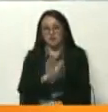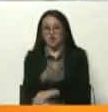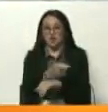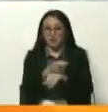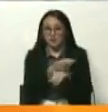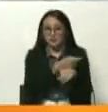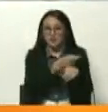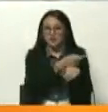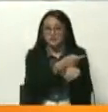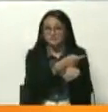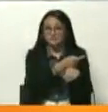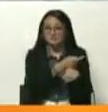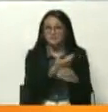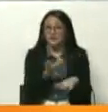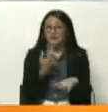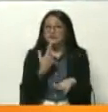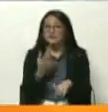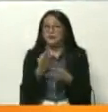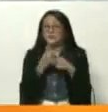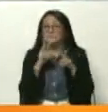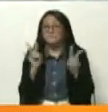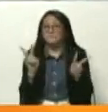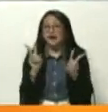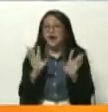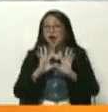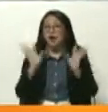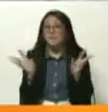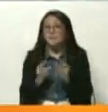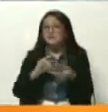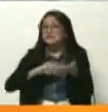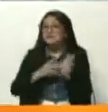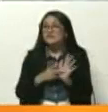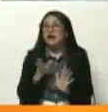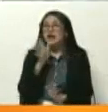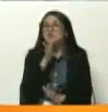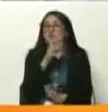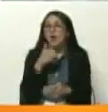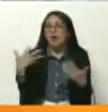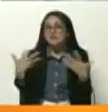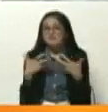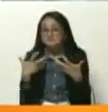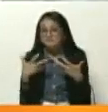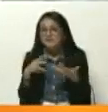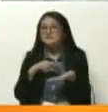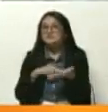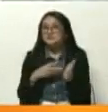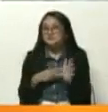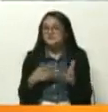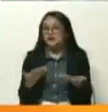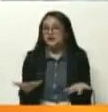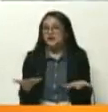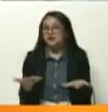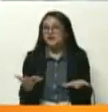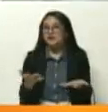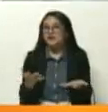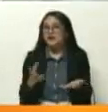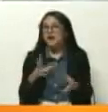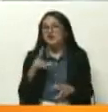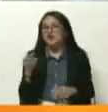Si se entiende que la paz total es la ausencia de conflictos en una sociedad, pues podemos decir que no es